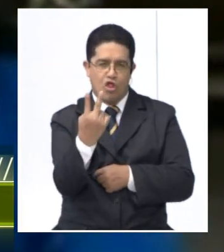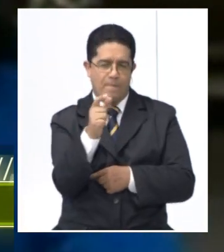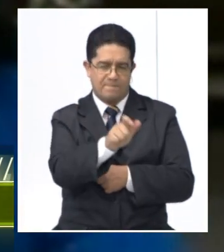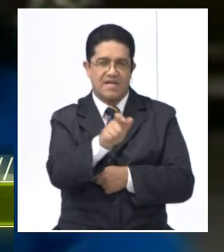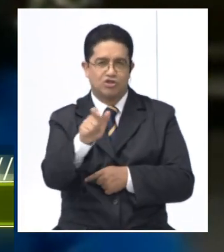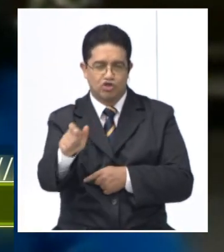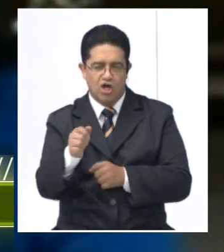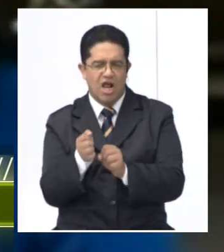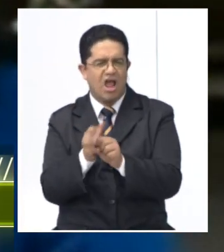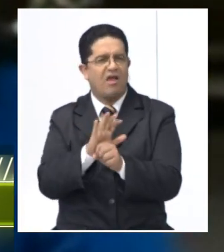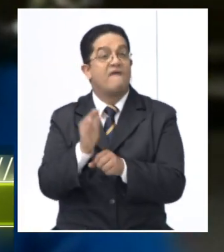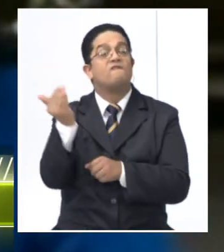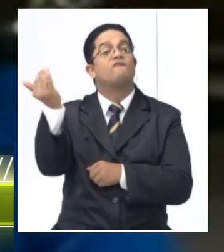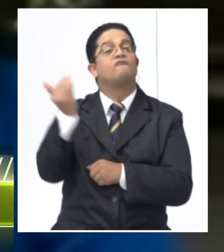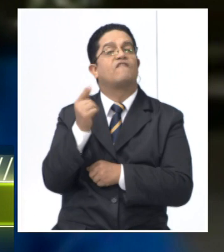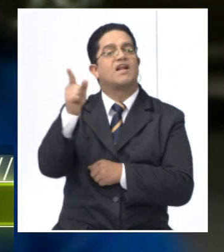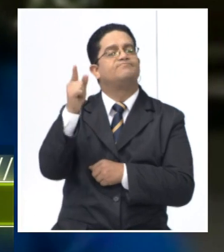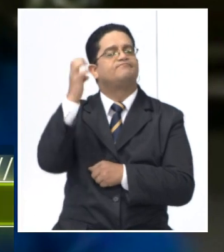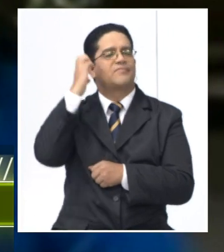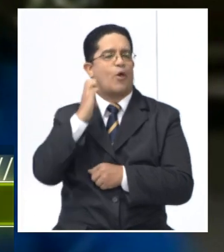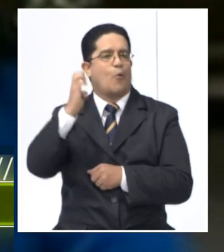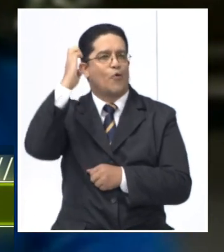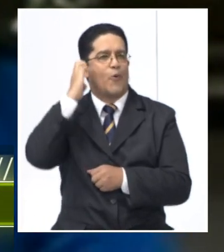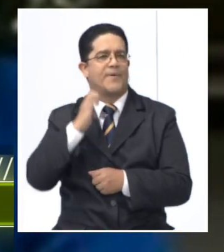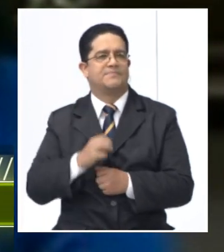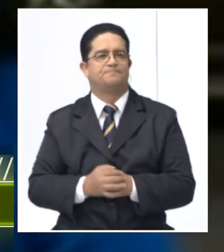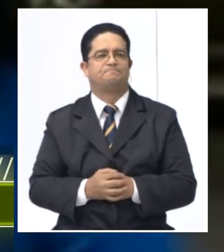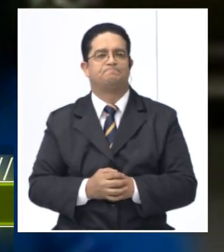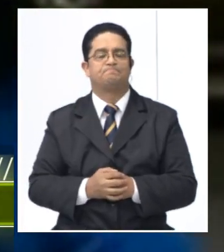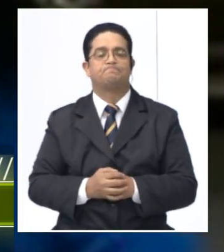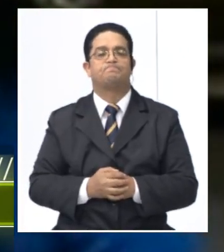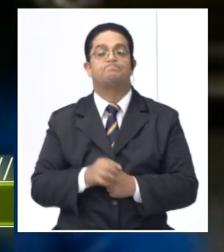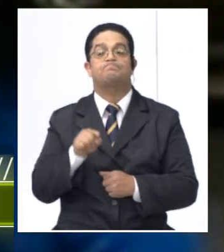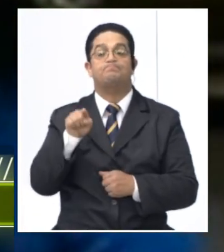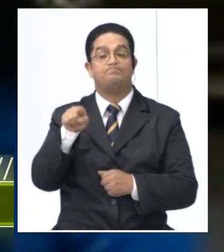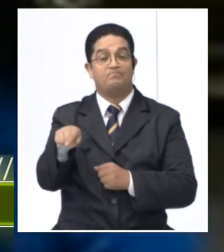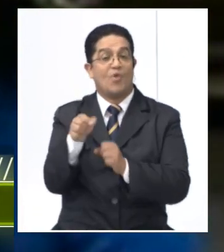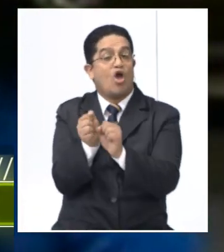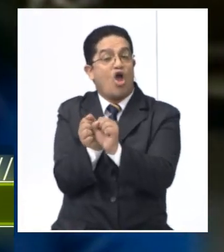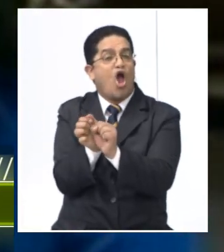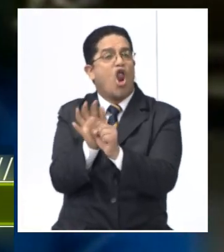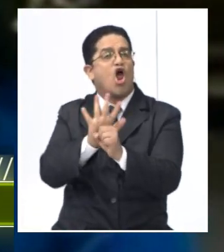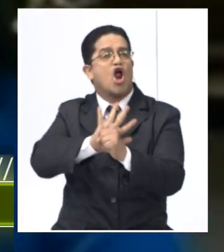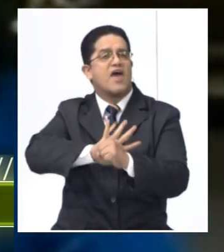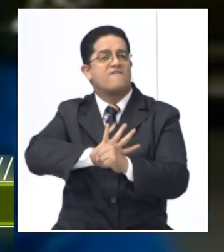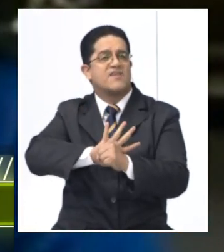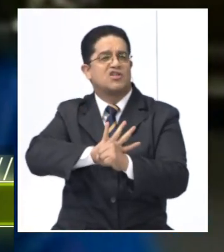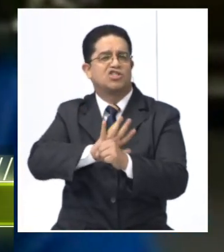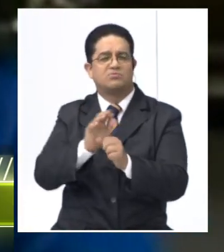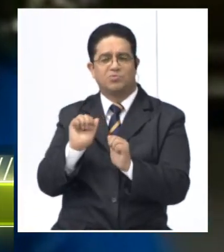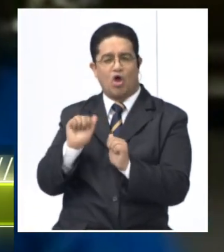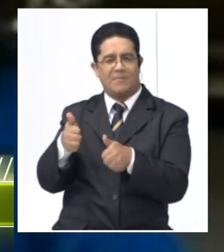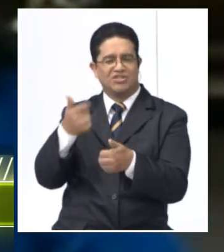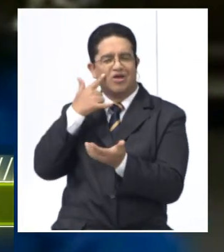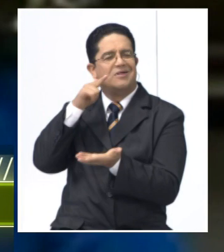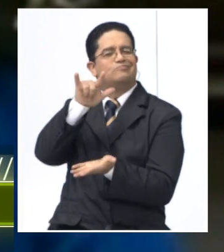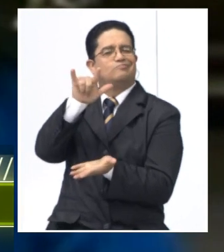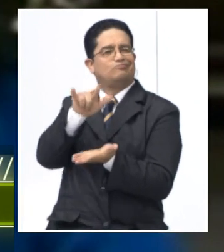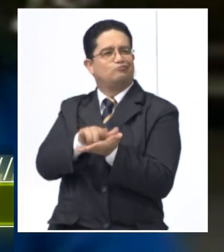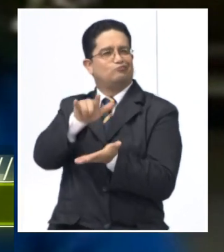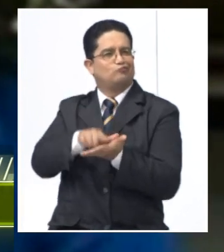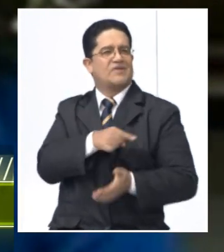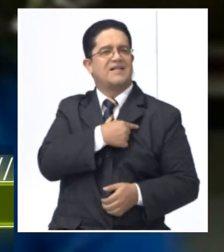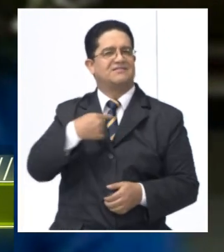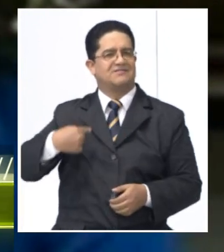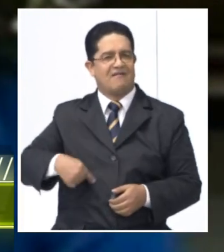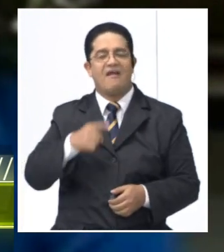COVID-19 provenientes del continente europeo. Este coronavirus, que tuvo su origen en Wuhan, China, en el